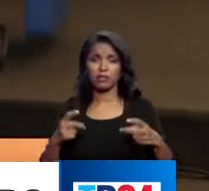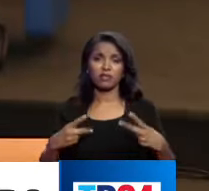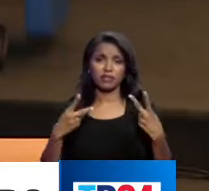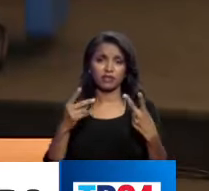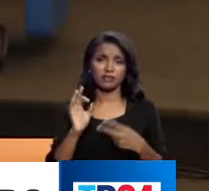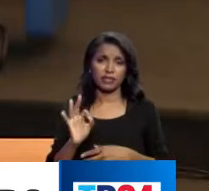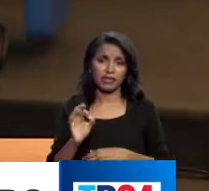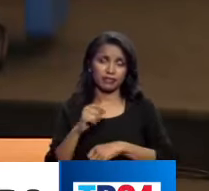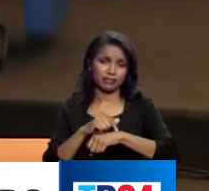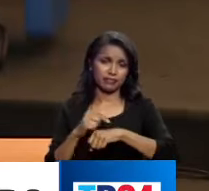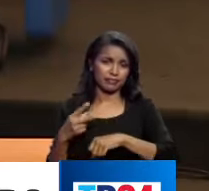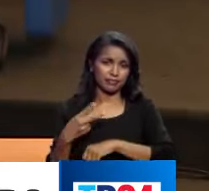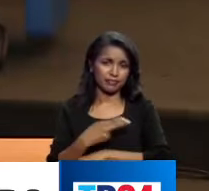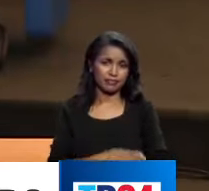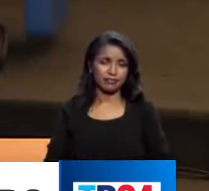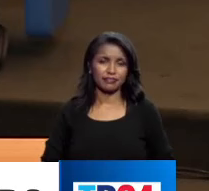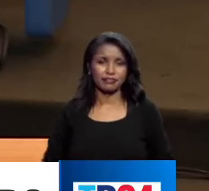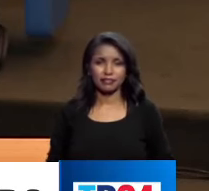con optimismo.